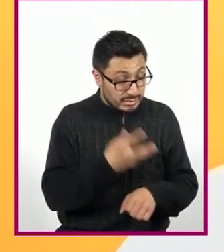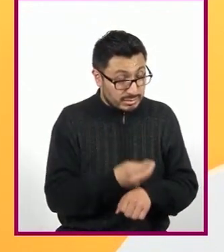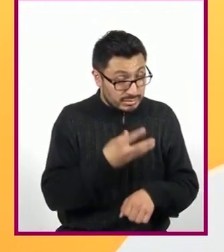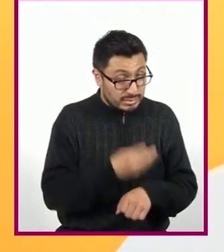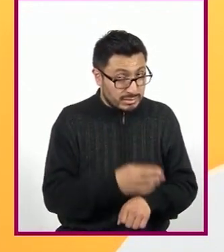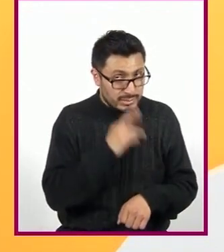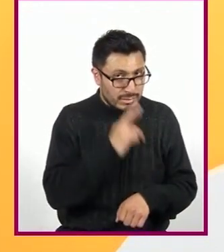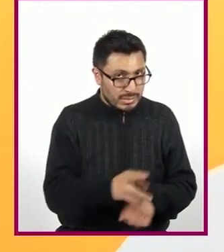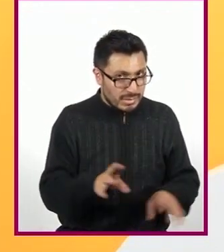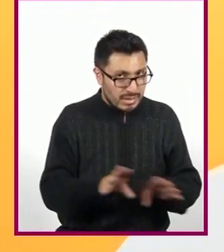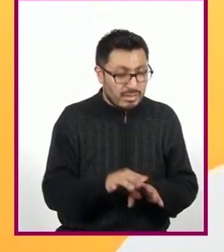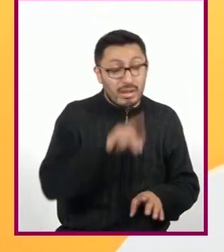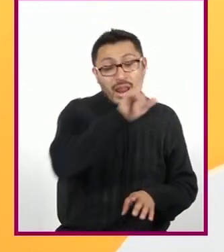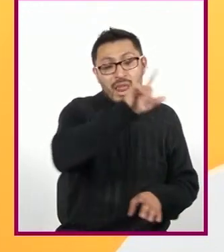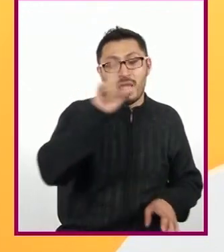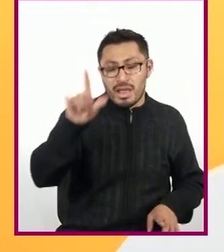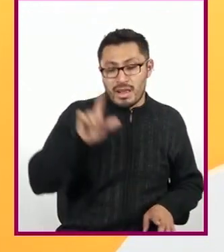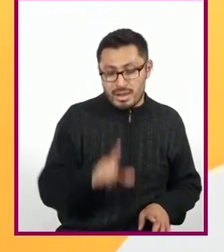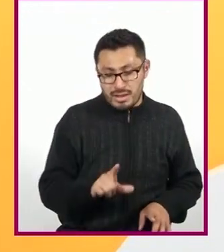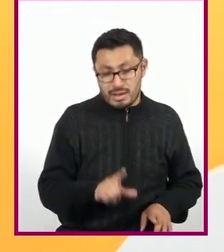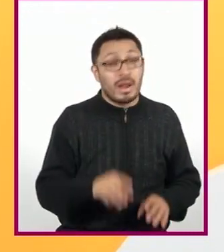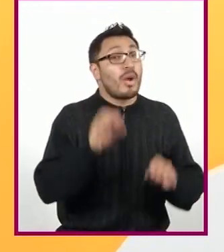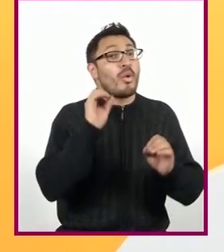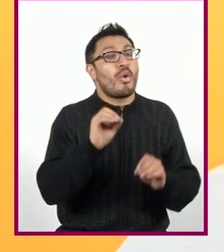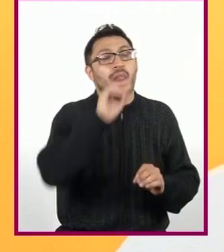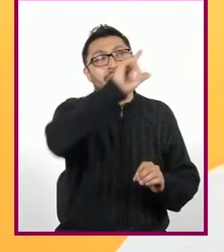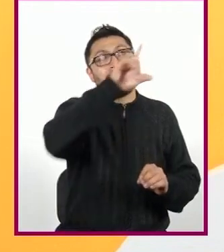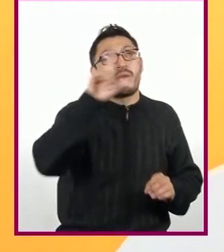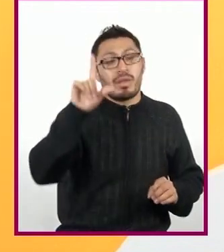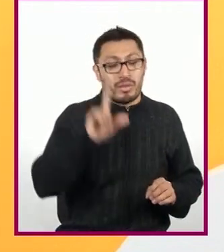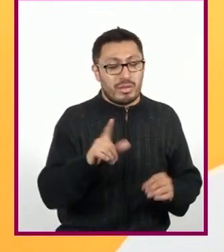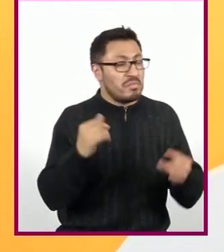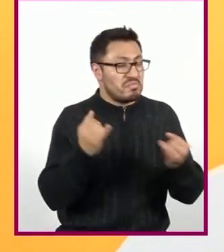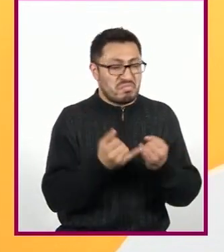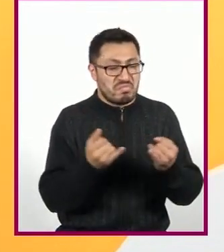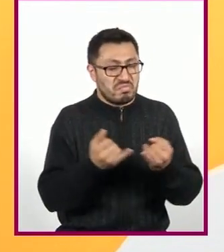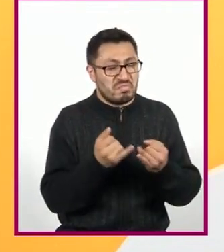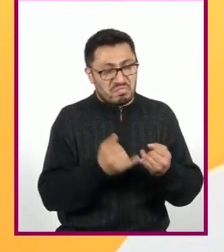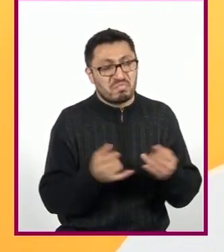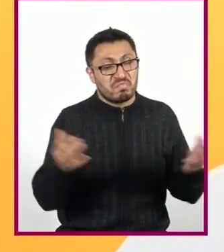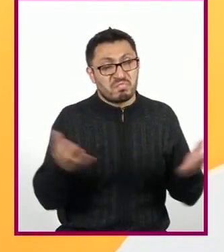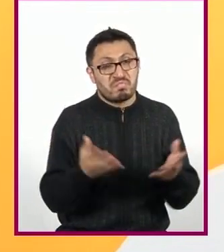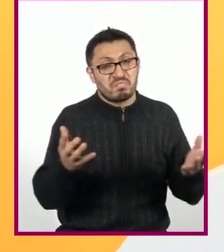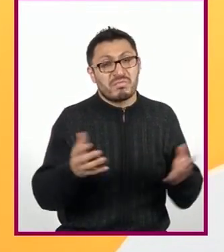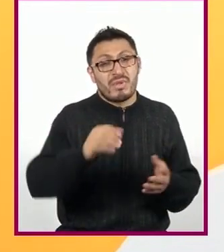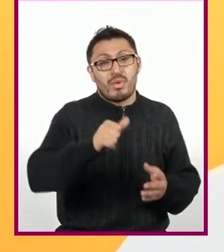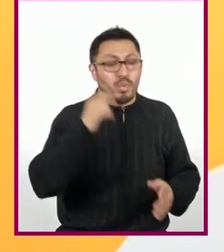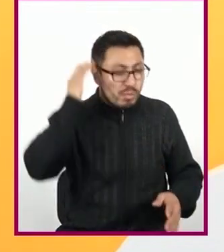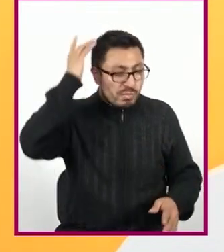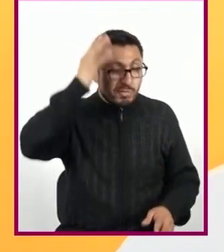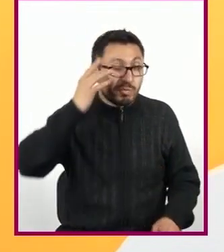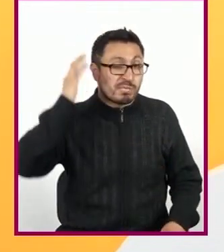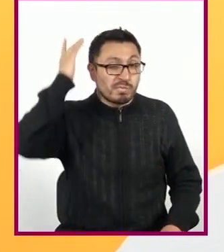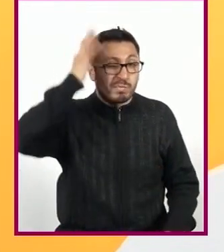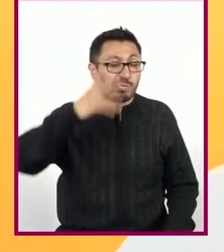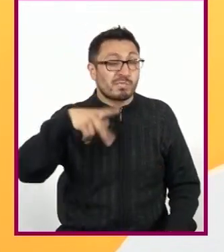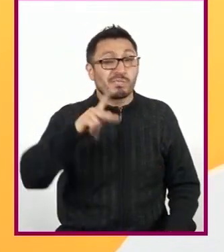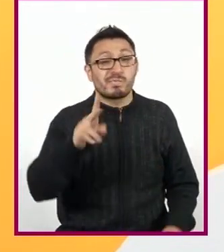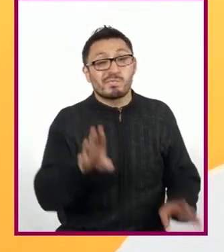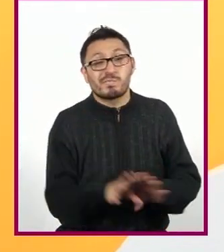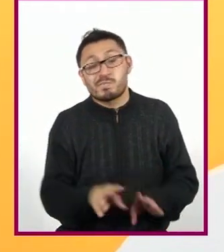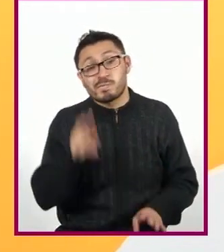el criterio LLL o lado, lado, lado. Realizaremos otro análisis, pero ahora desde el